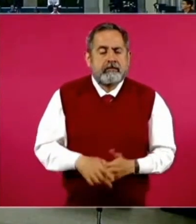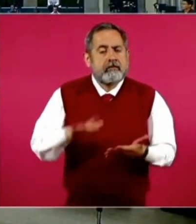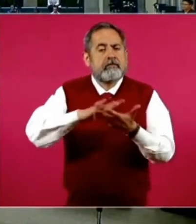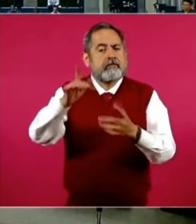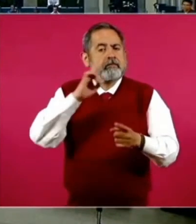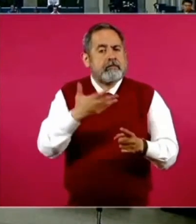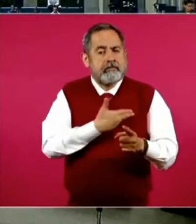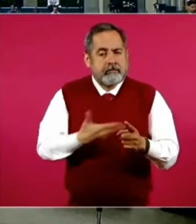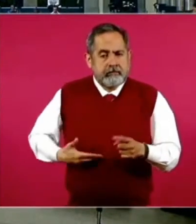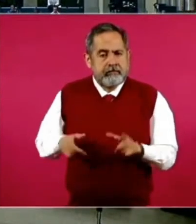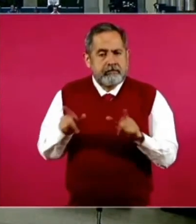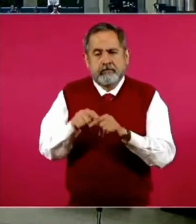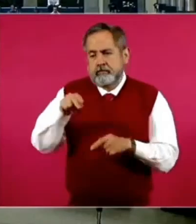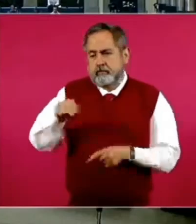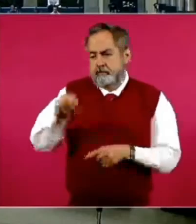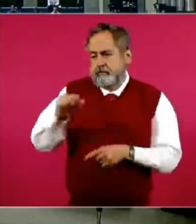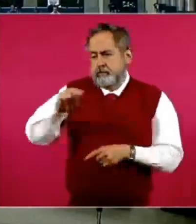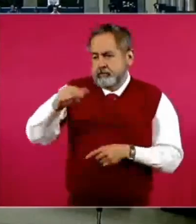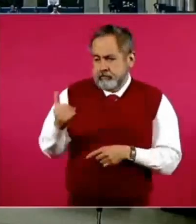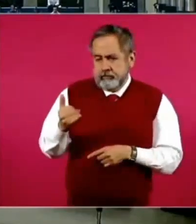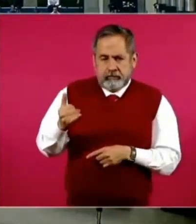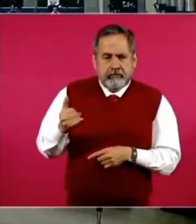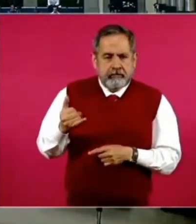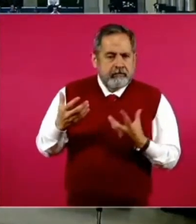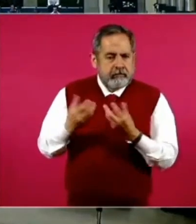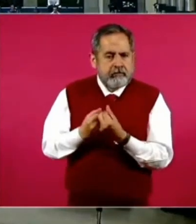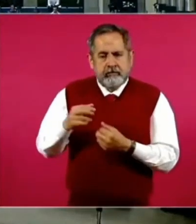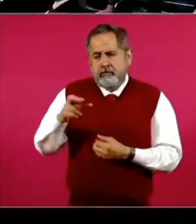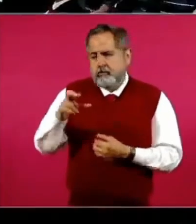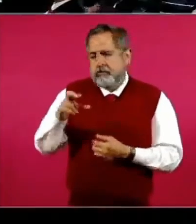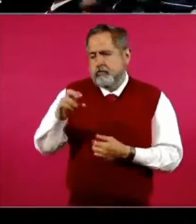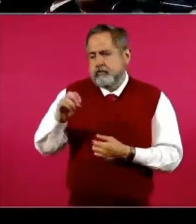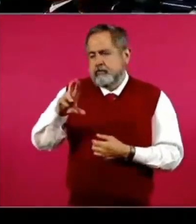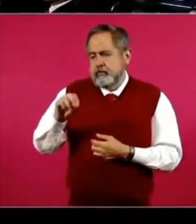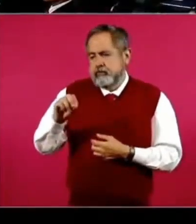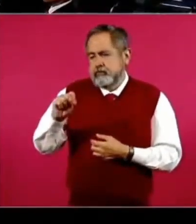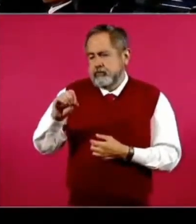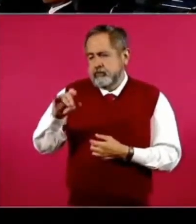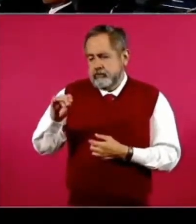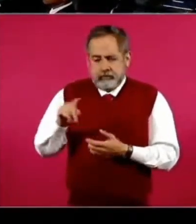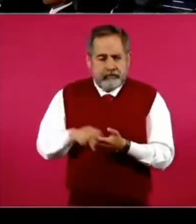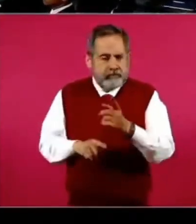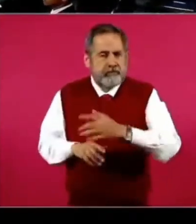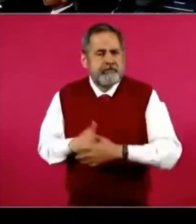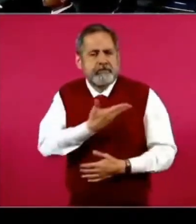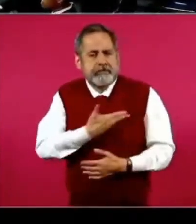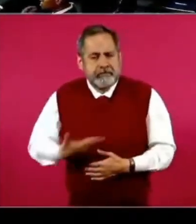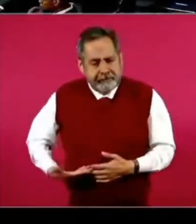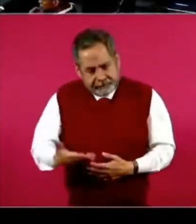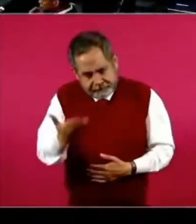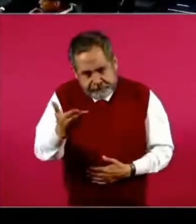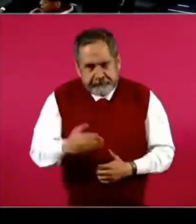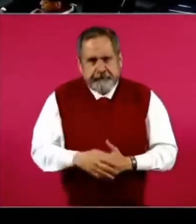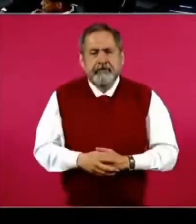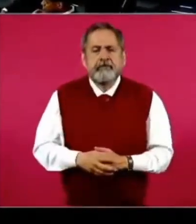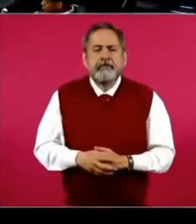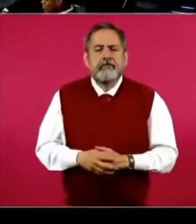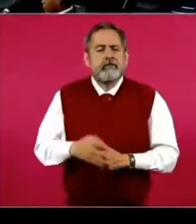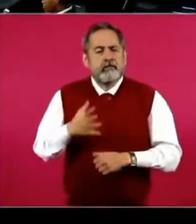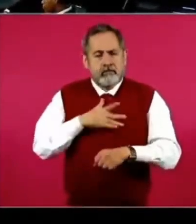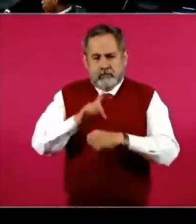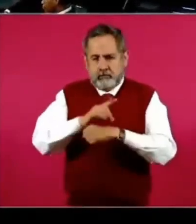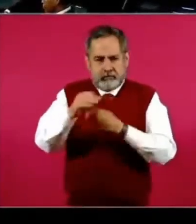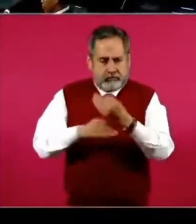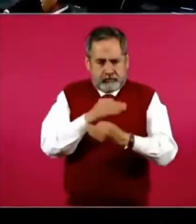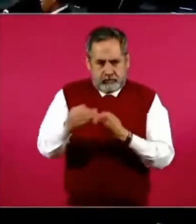Gracias, presidente. Nancy Rodríguez, de Oro Sólido y de Empuje Migrante. Presidente, buenos días